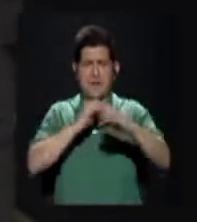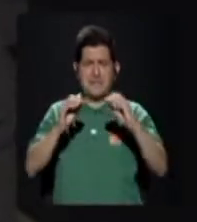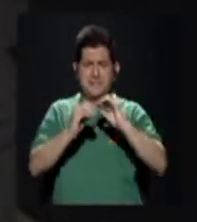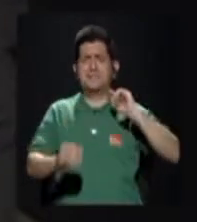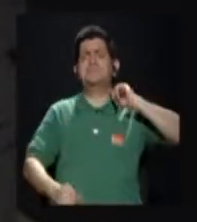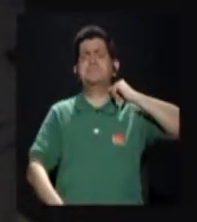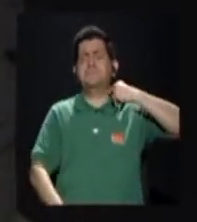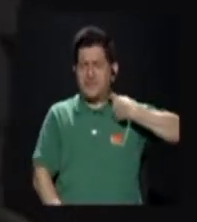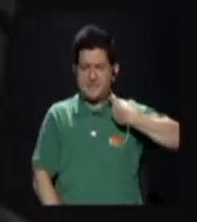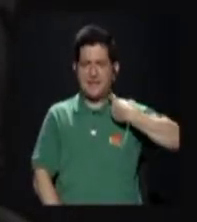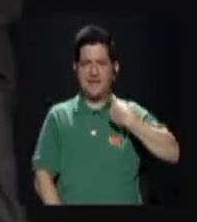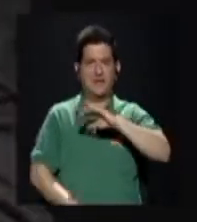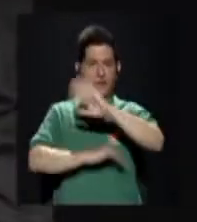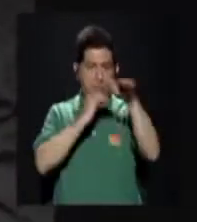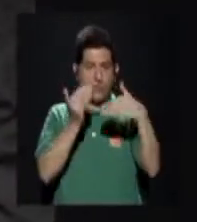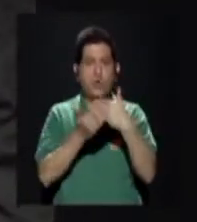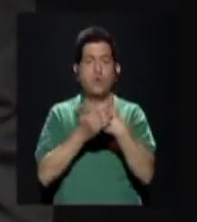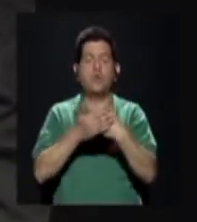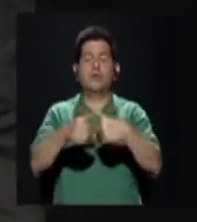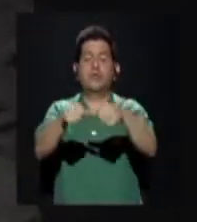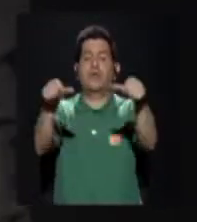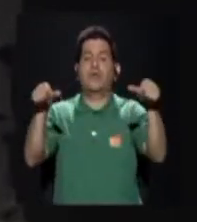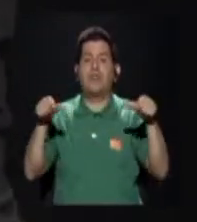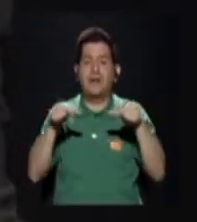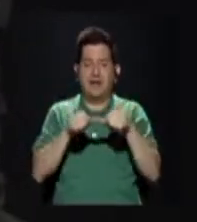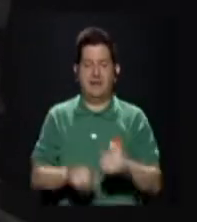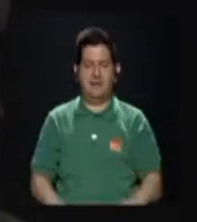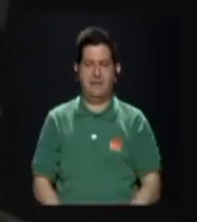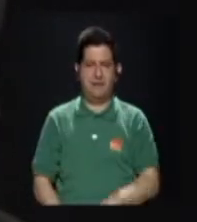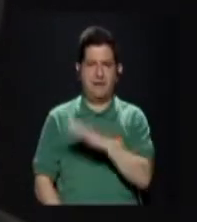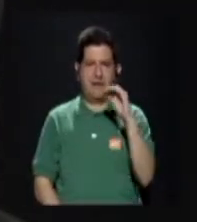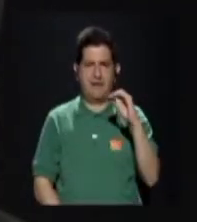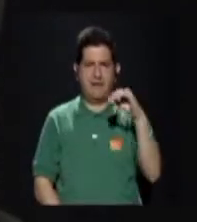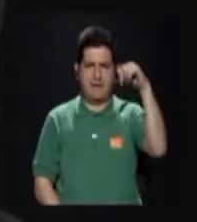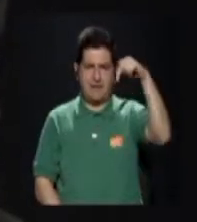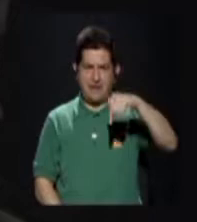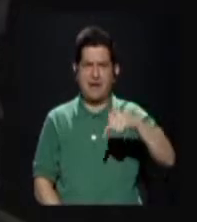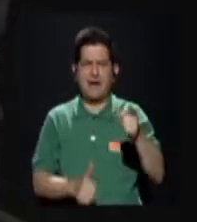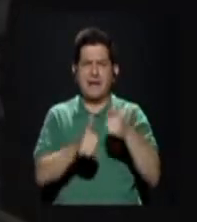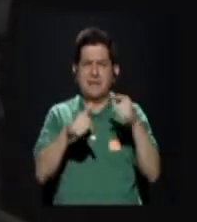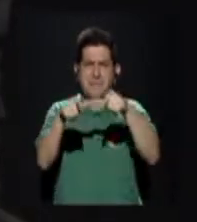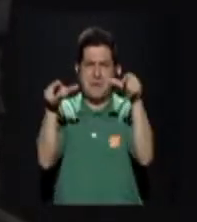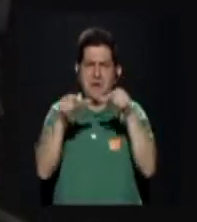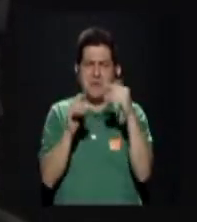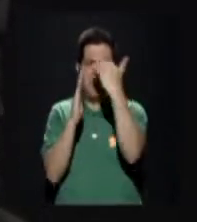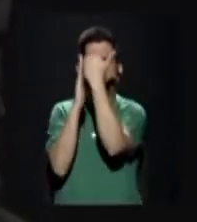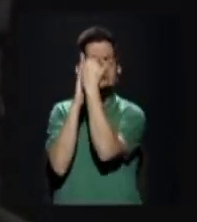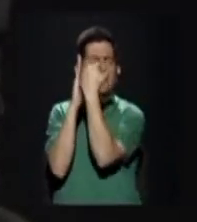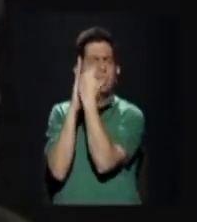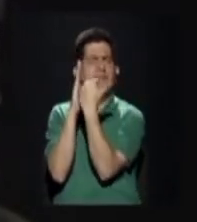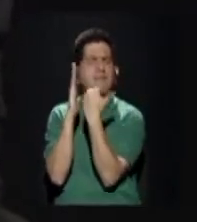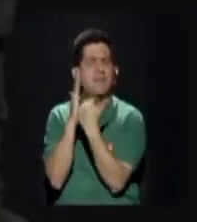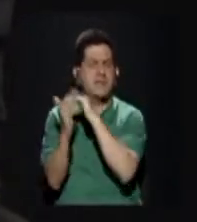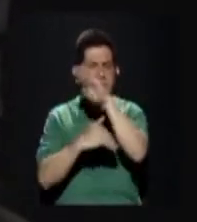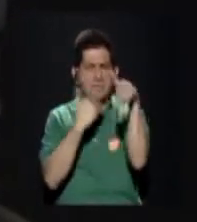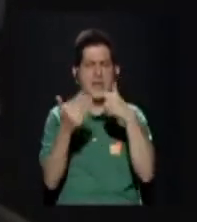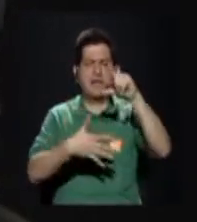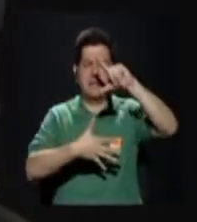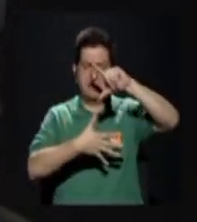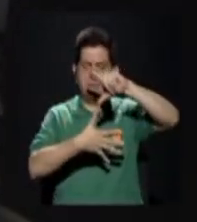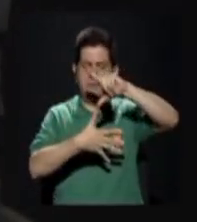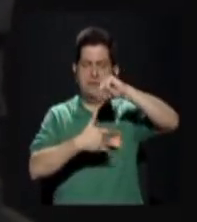caros de todo el área. Y uno de los más... Está en los primeros lugares en el ranking de toda América